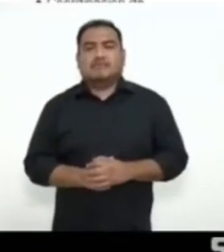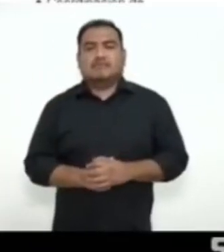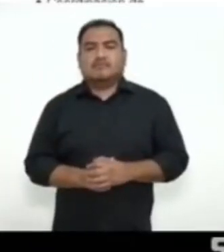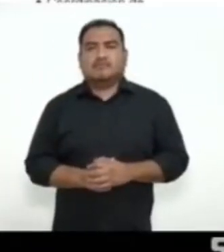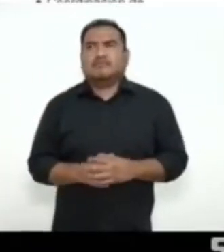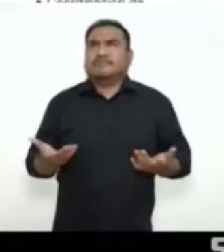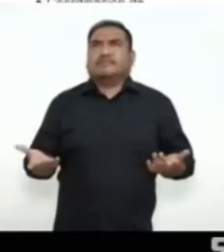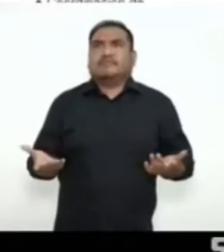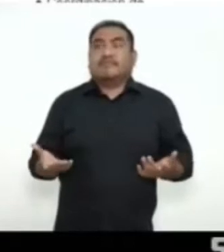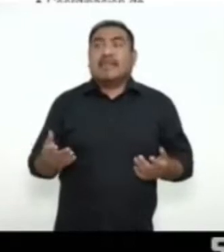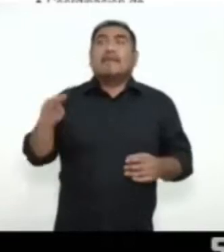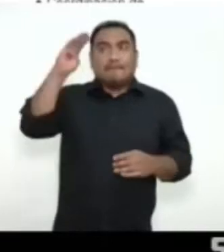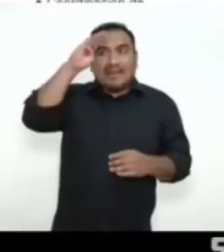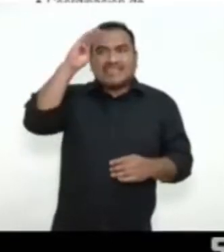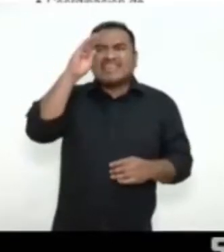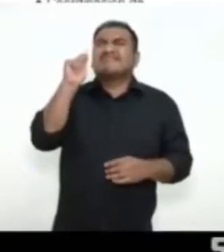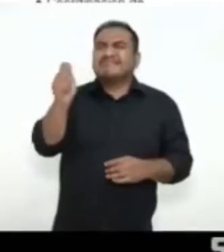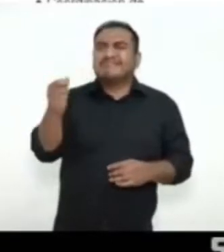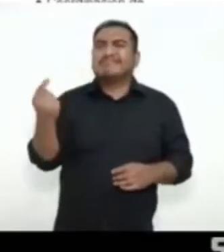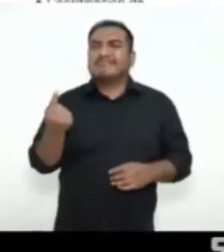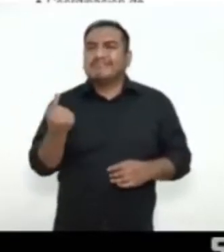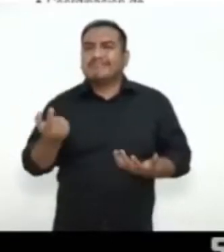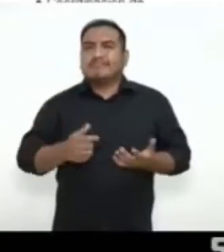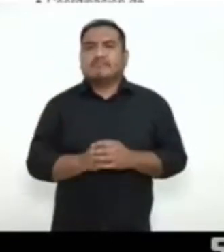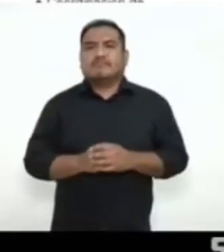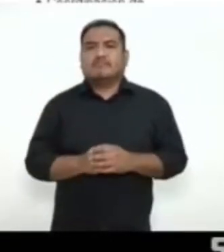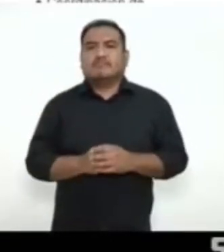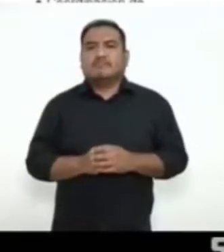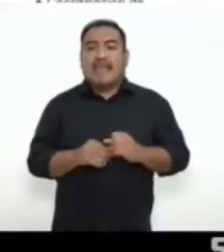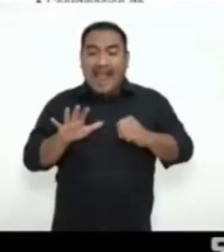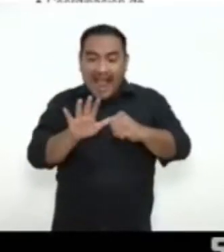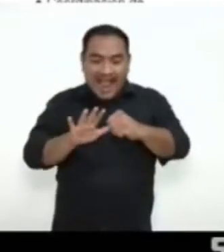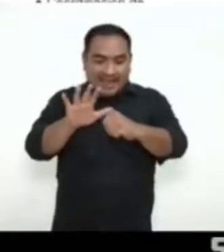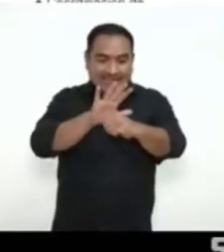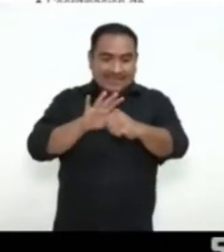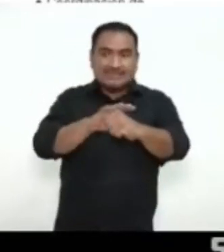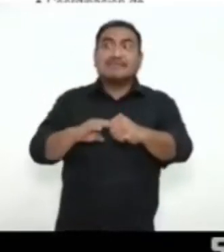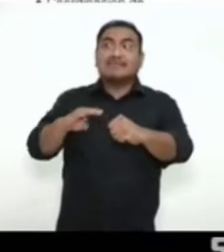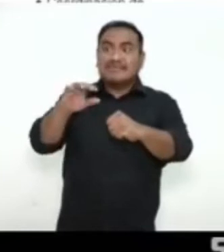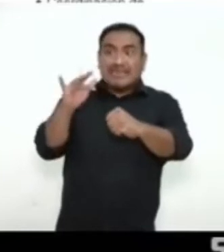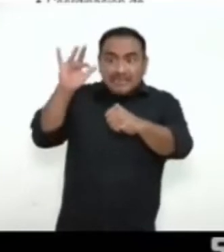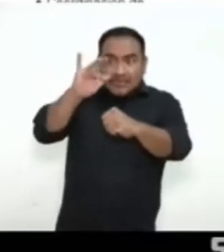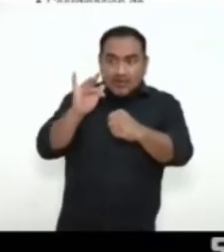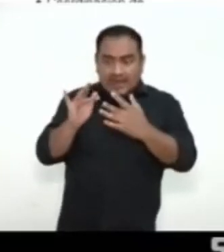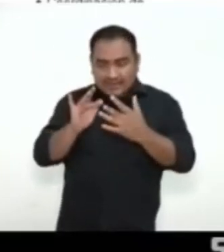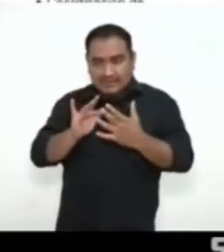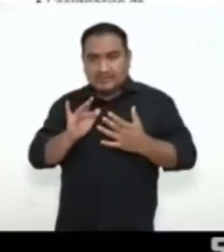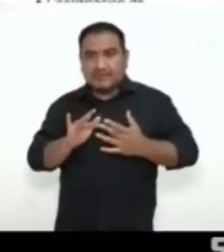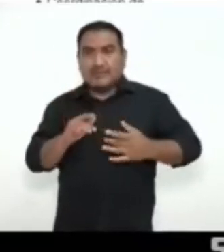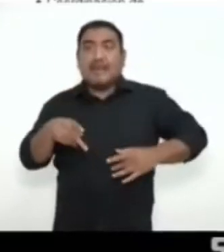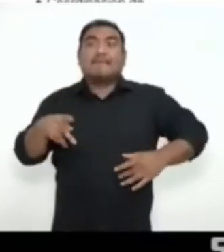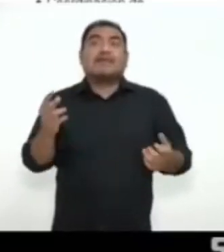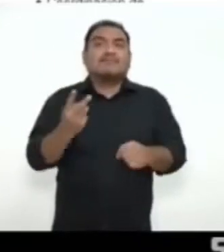el hecho de pensar para resolver algún problema, sí lo pueden hacer aquí. Pero